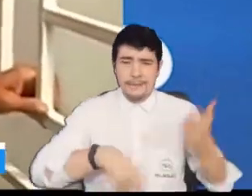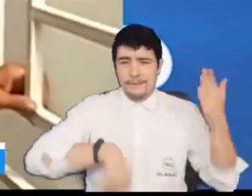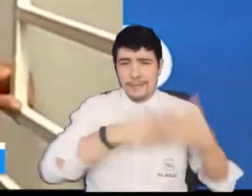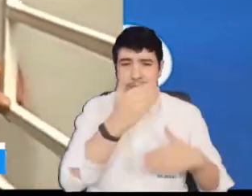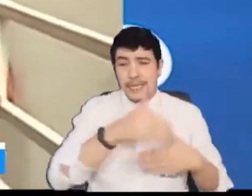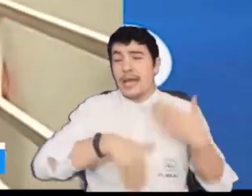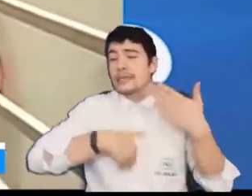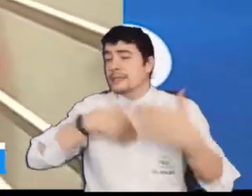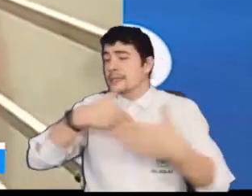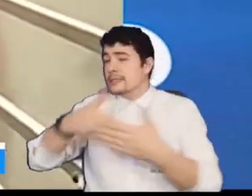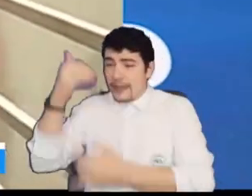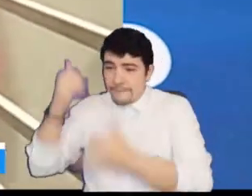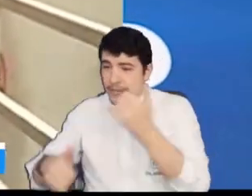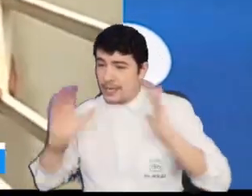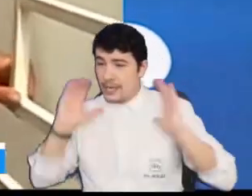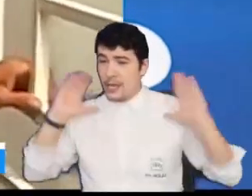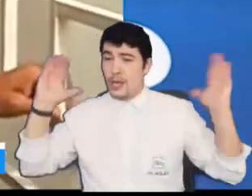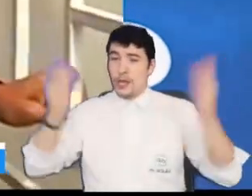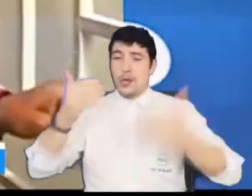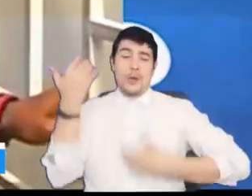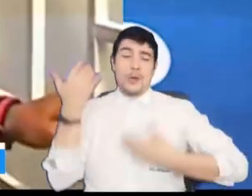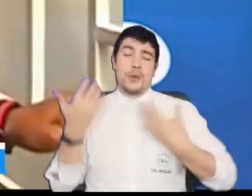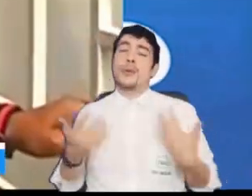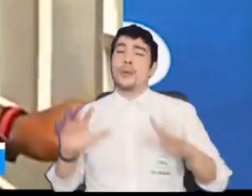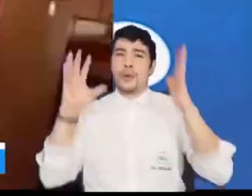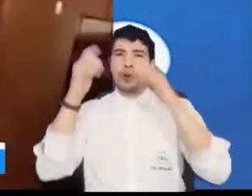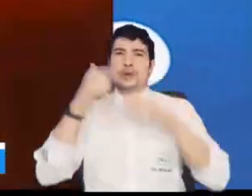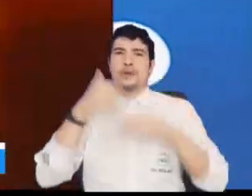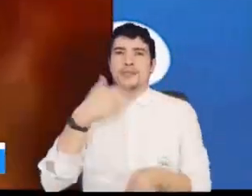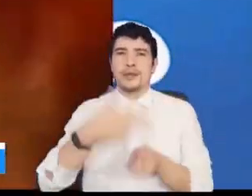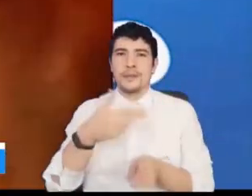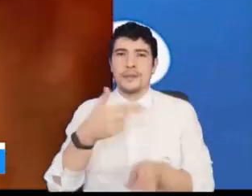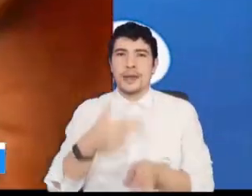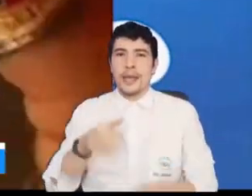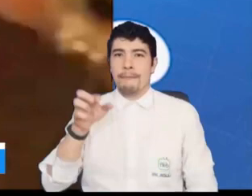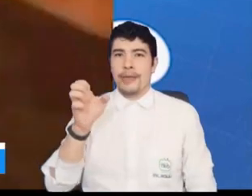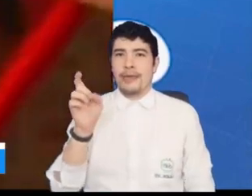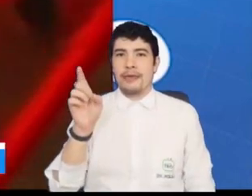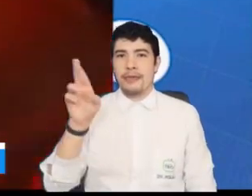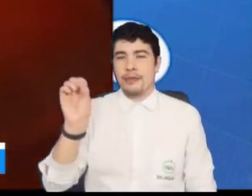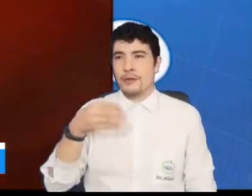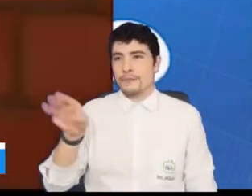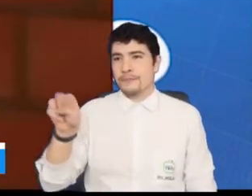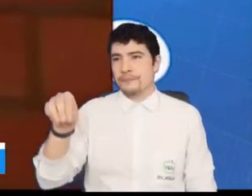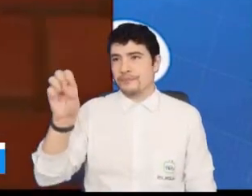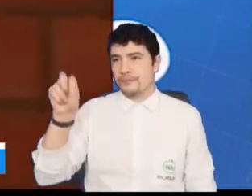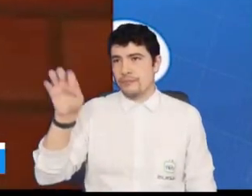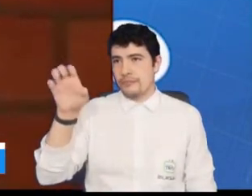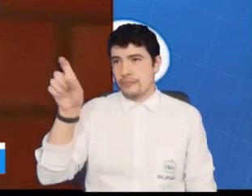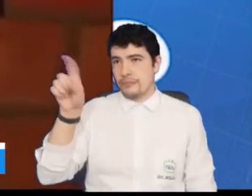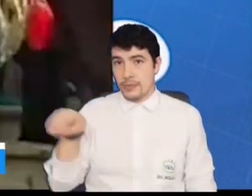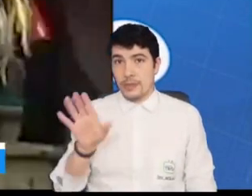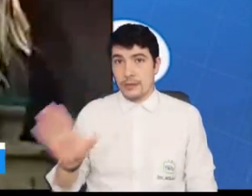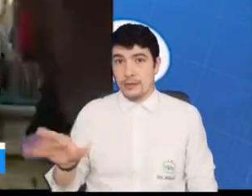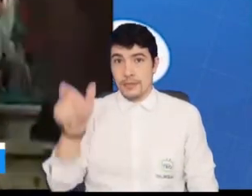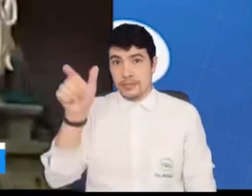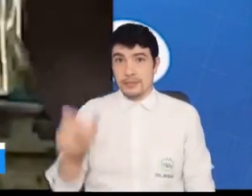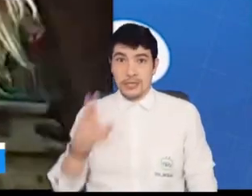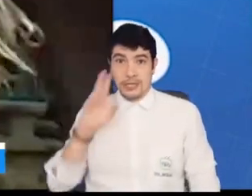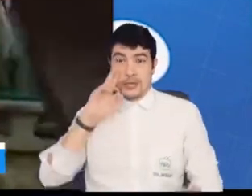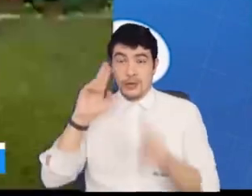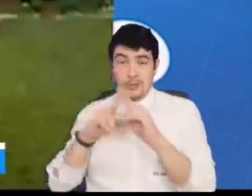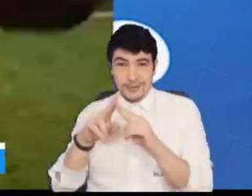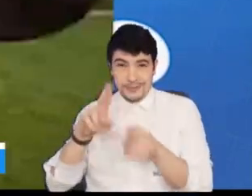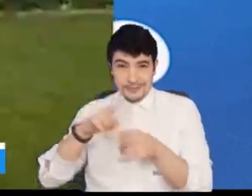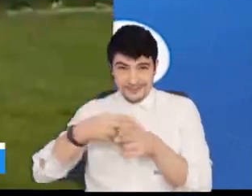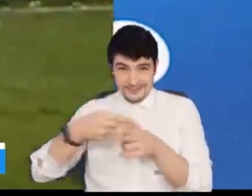Rojas, el hincha número uno de la ciudad de Cúcuta. El hincha fiel, como es conocido Pedro Montes, extraña alentar a su equipo en